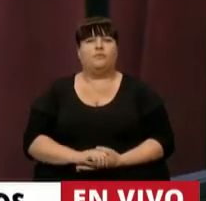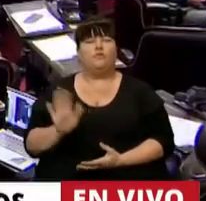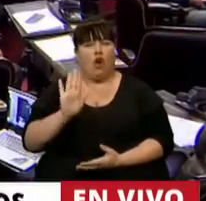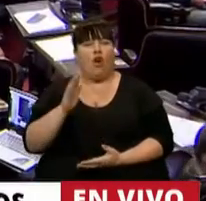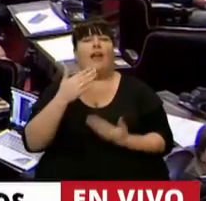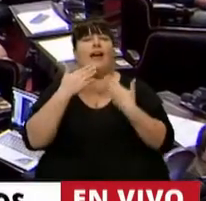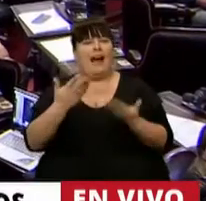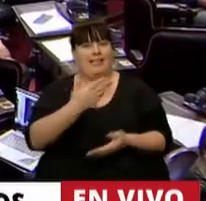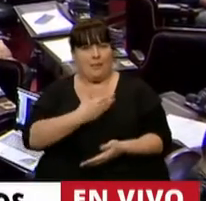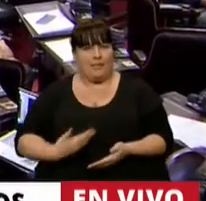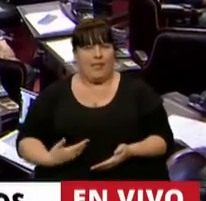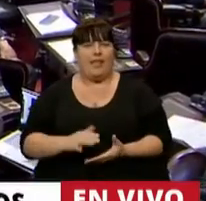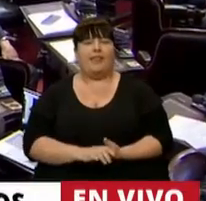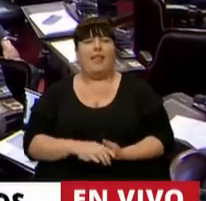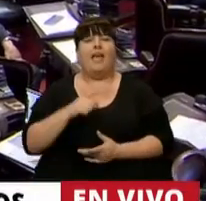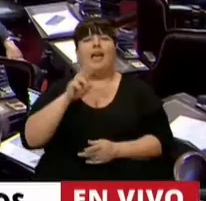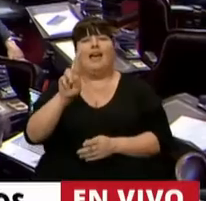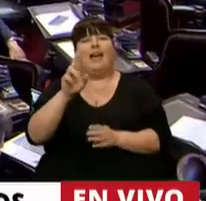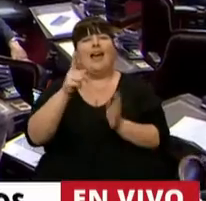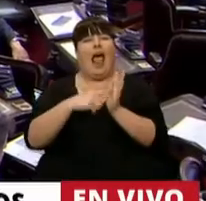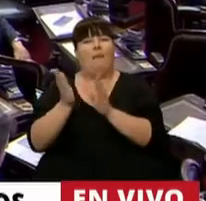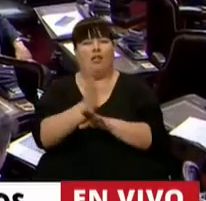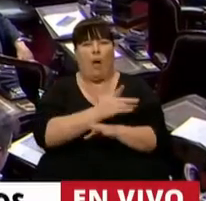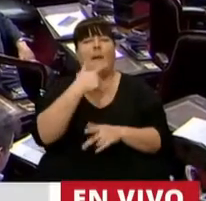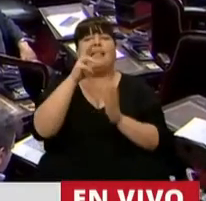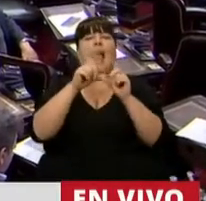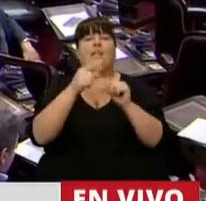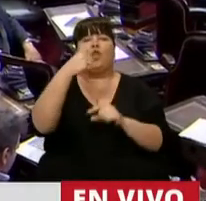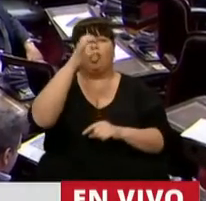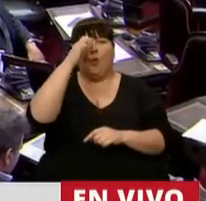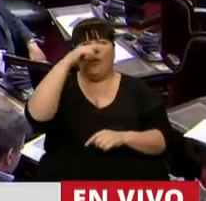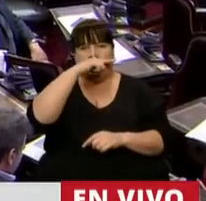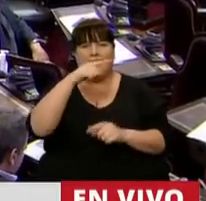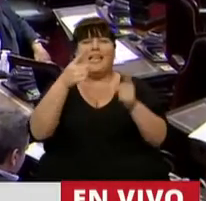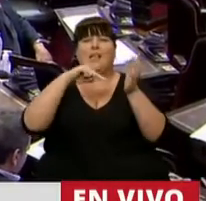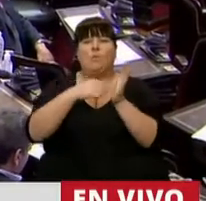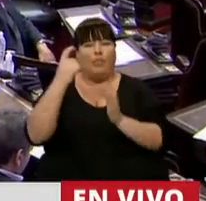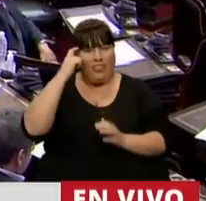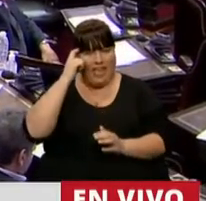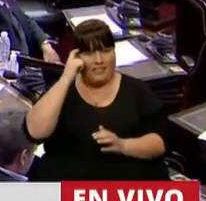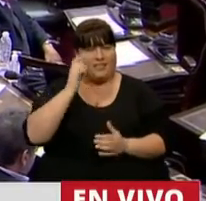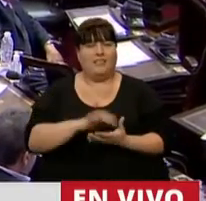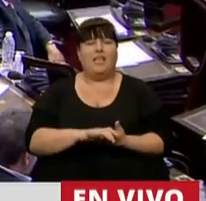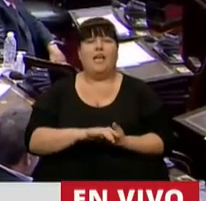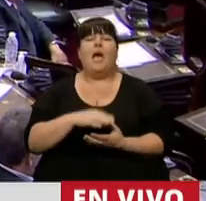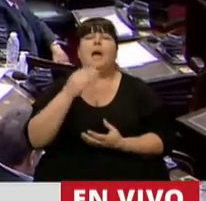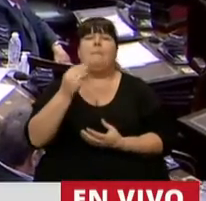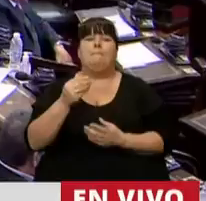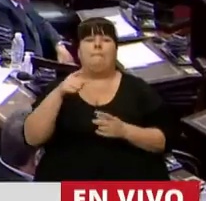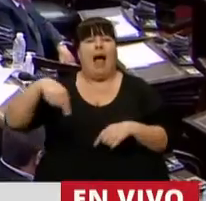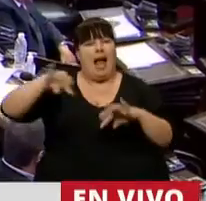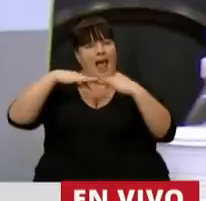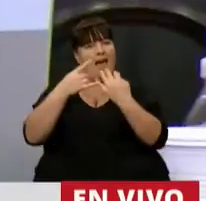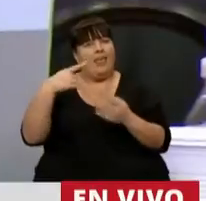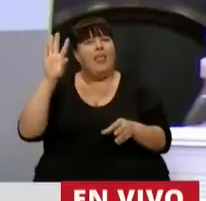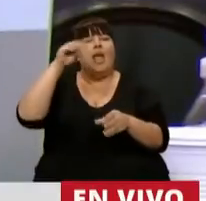Hola. Sí, gracias, señor presidente. Es para un apartamento de reglamento, usando el artículo 127, inciso 10, para que el cuerpo considere